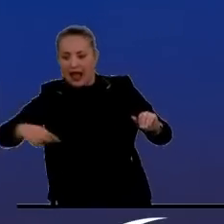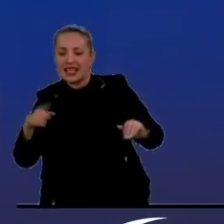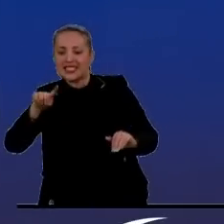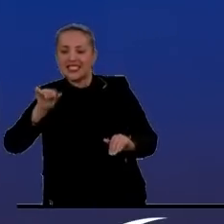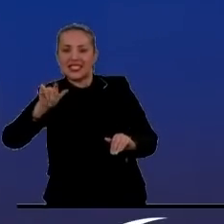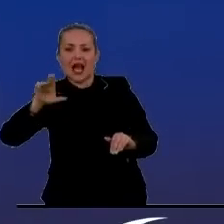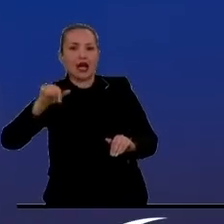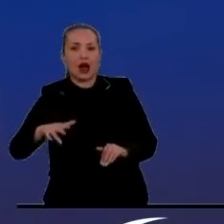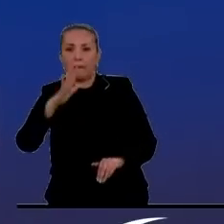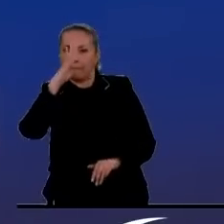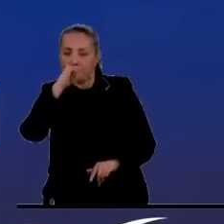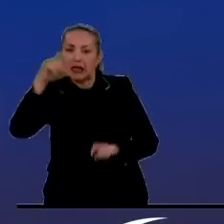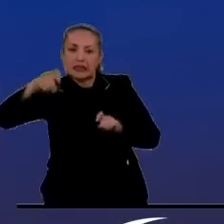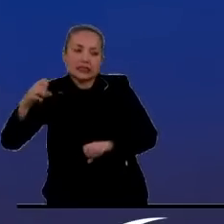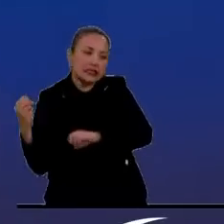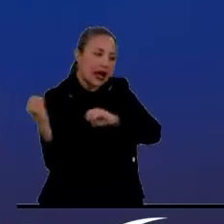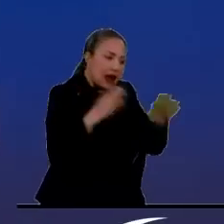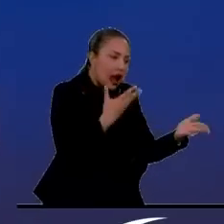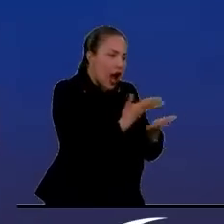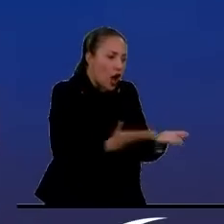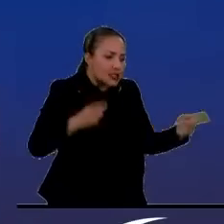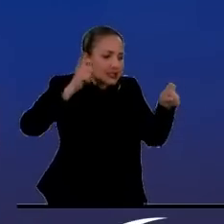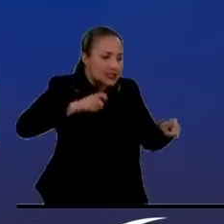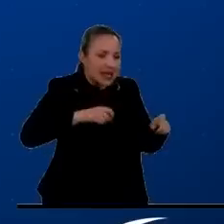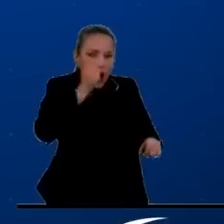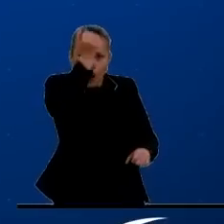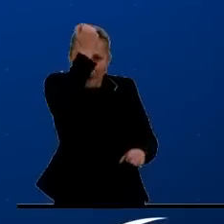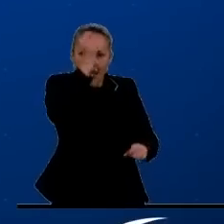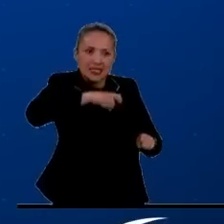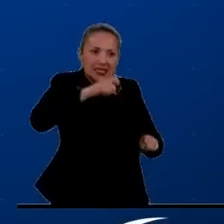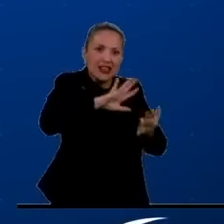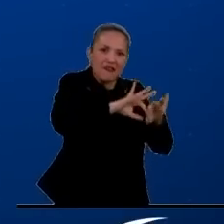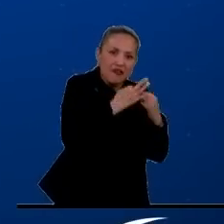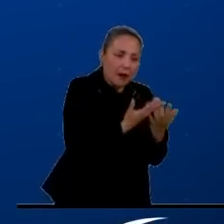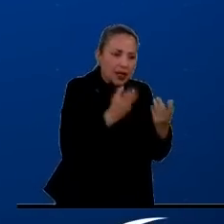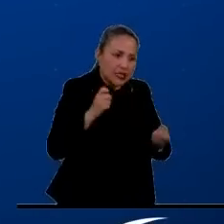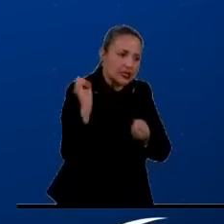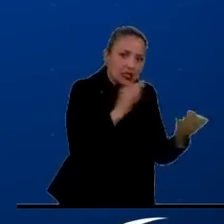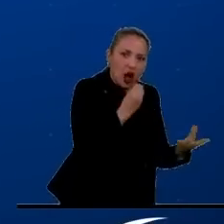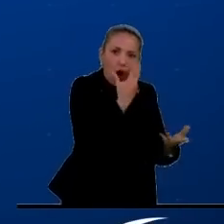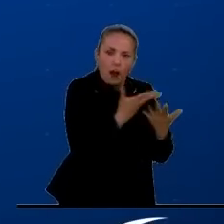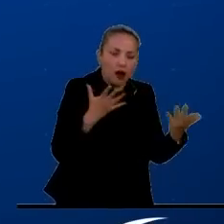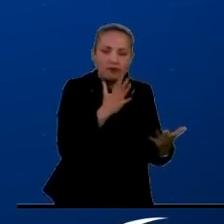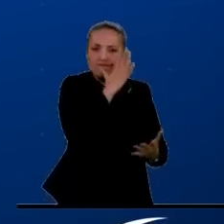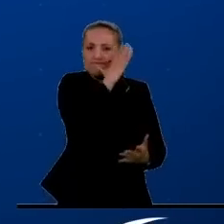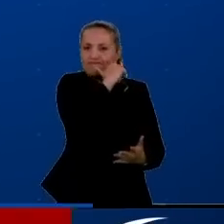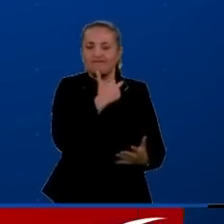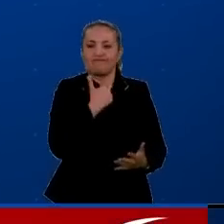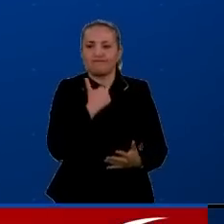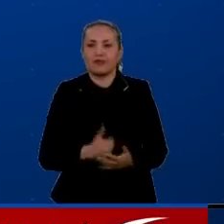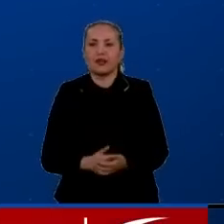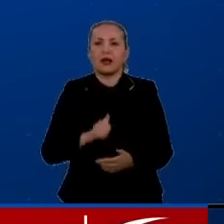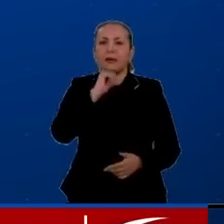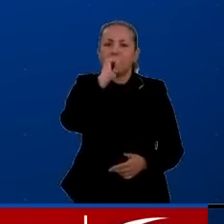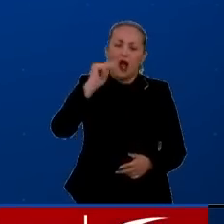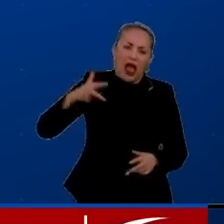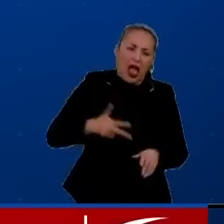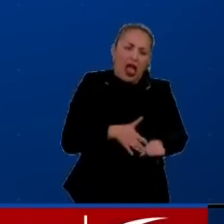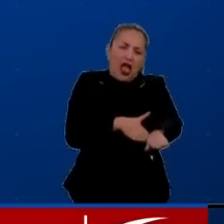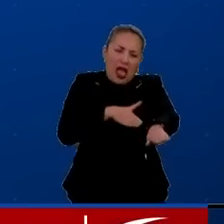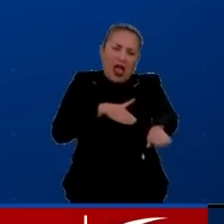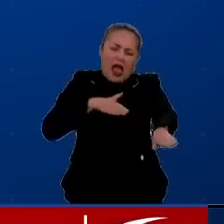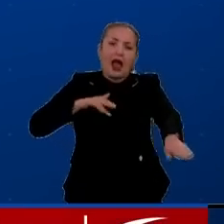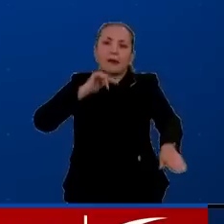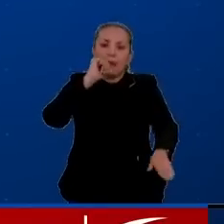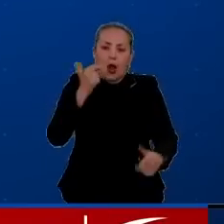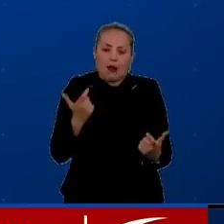llegar elementos de primera necesidad. Camiones enterrados en el fango y trancones eternos ha sido la constante, lo